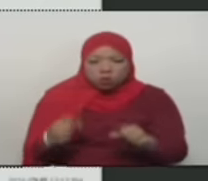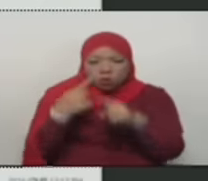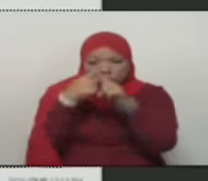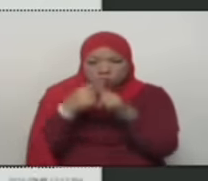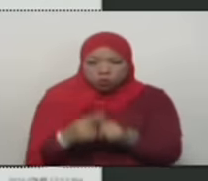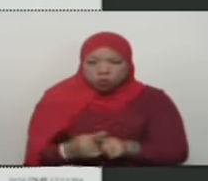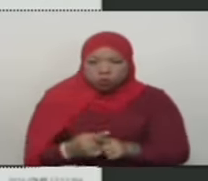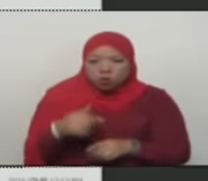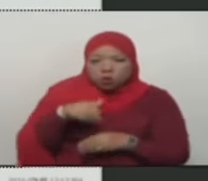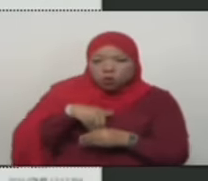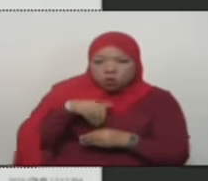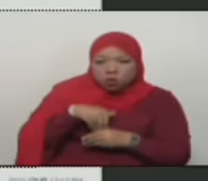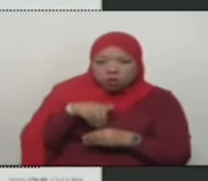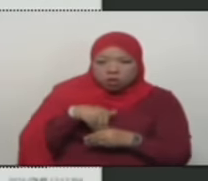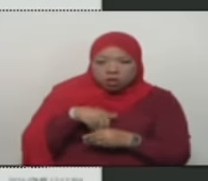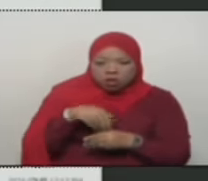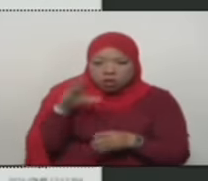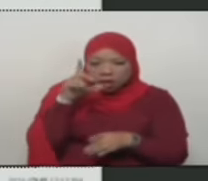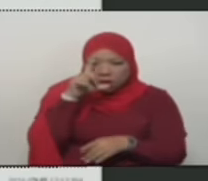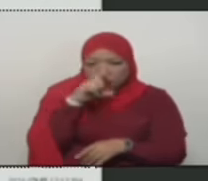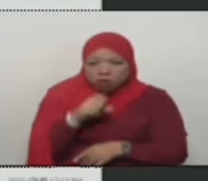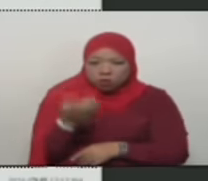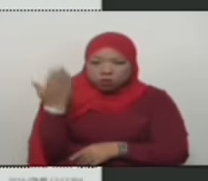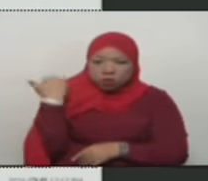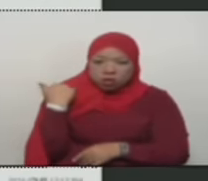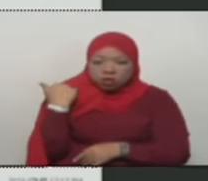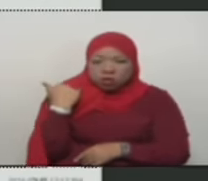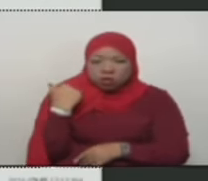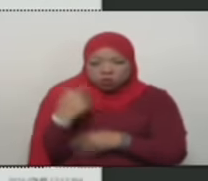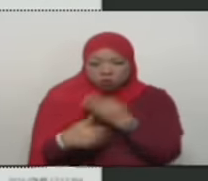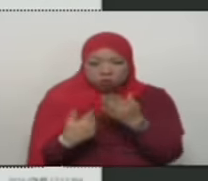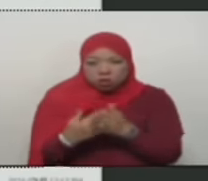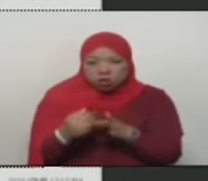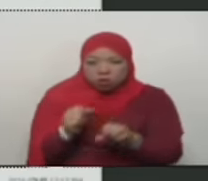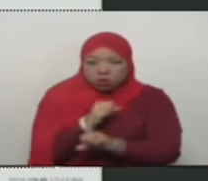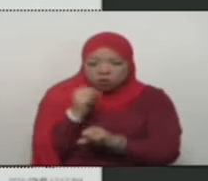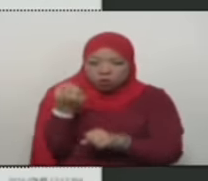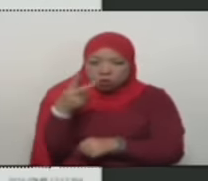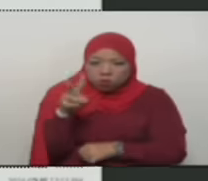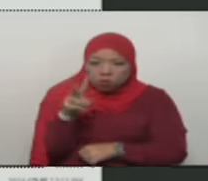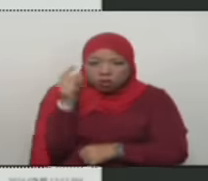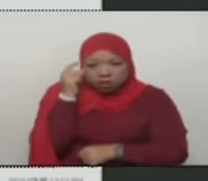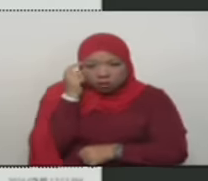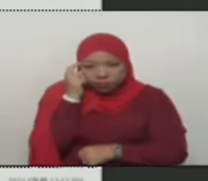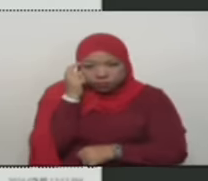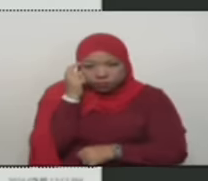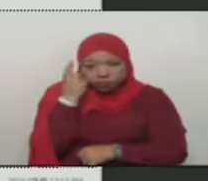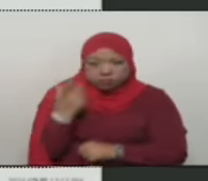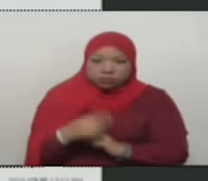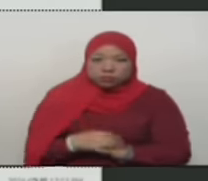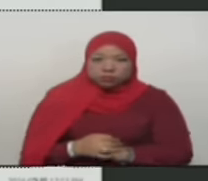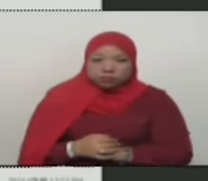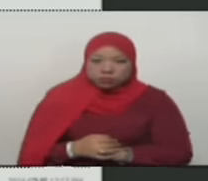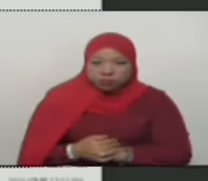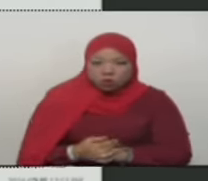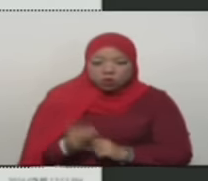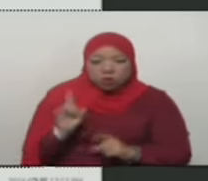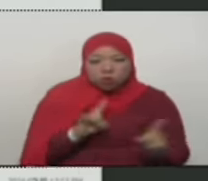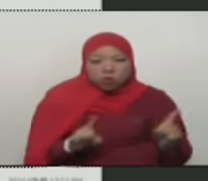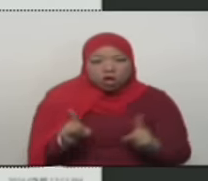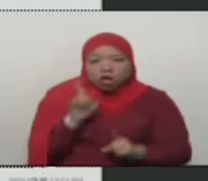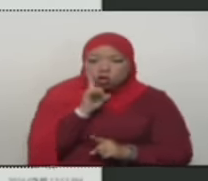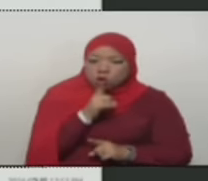de votos. La crearon la noche anterior, la abrieron en el mediodía de ese día, y además los donantes son